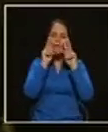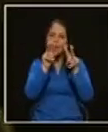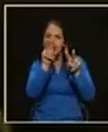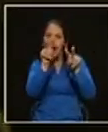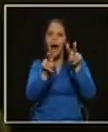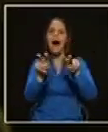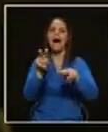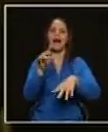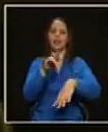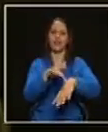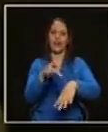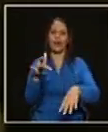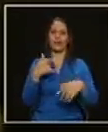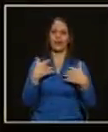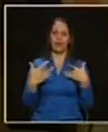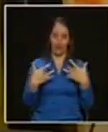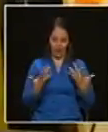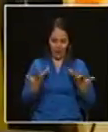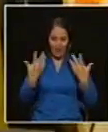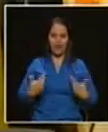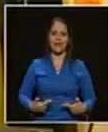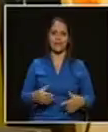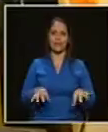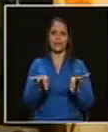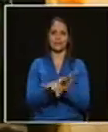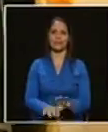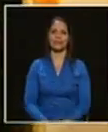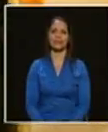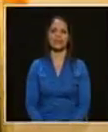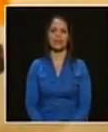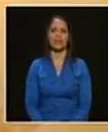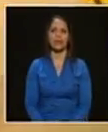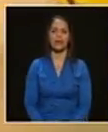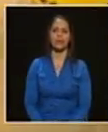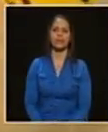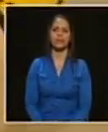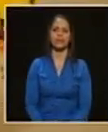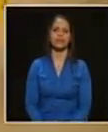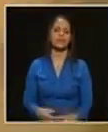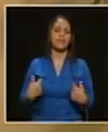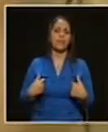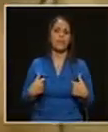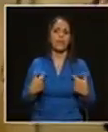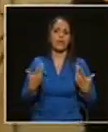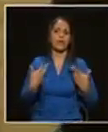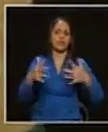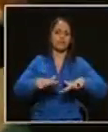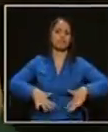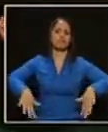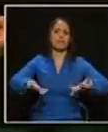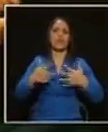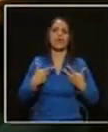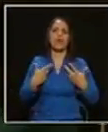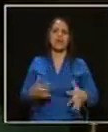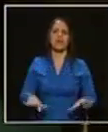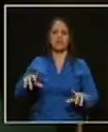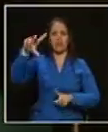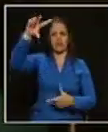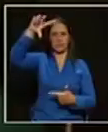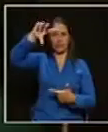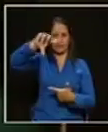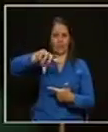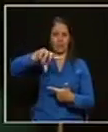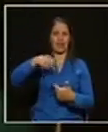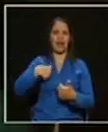estar mirando siempre pues como nuestra imagen. Digamos en una interpretación en cualquier lugar hay un recuadro más amplio.